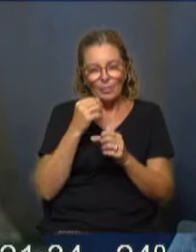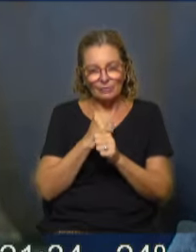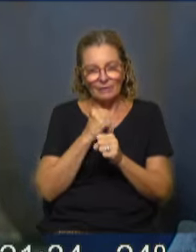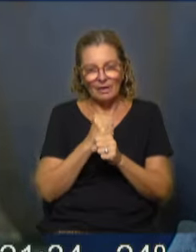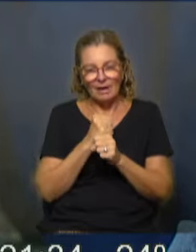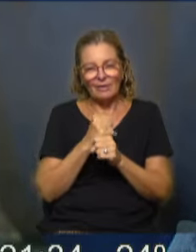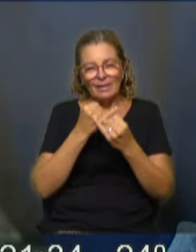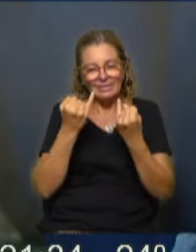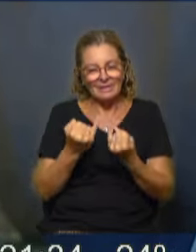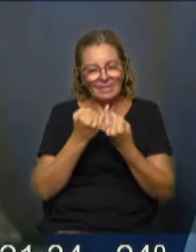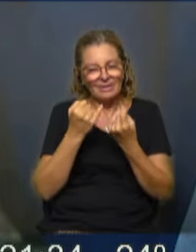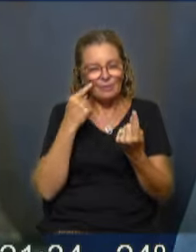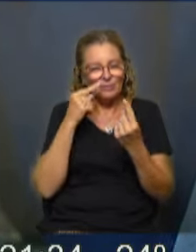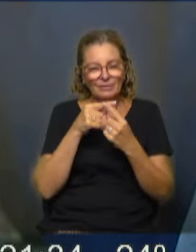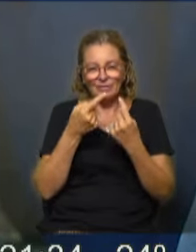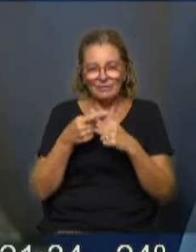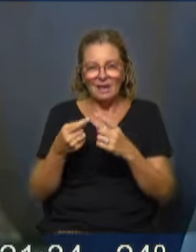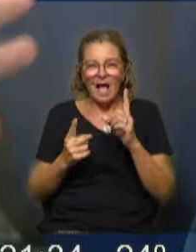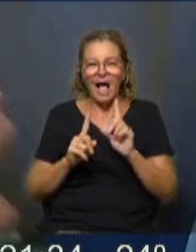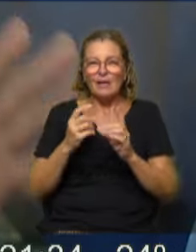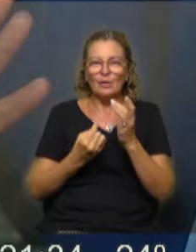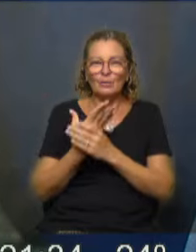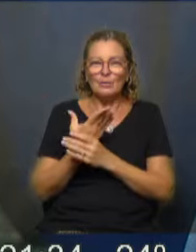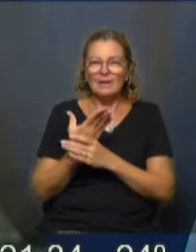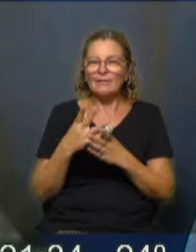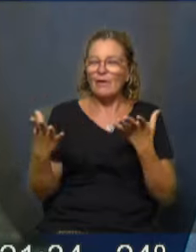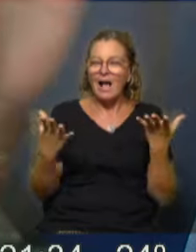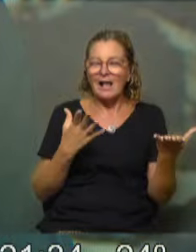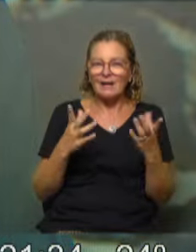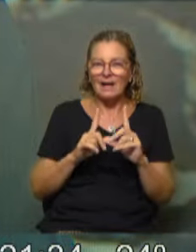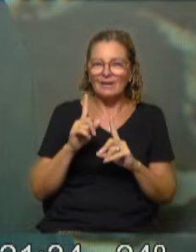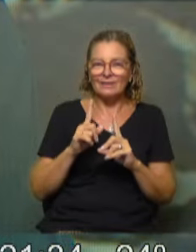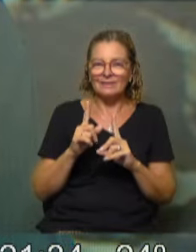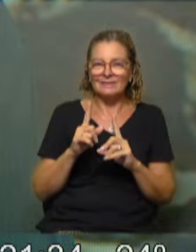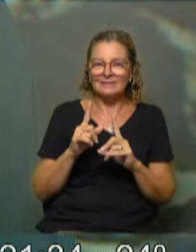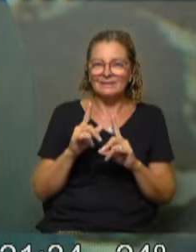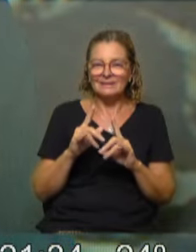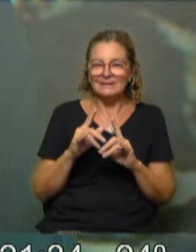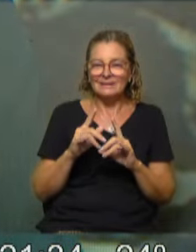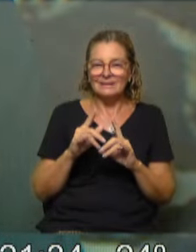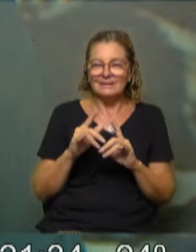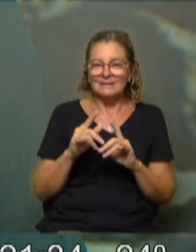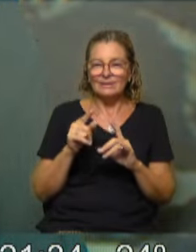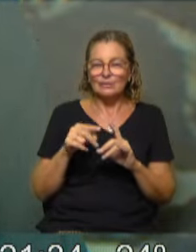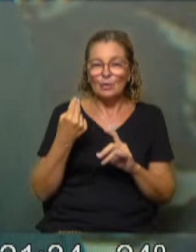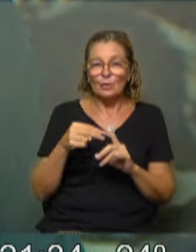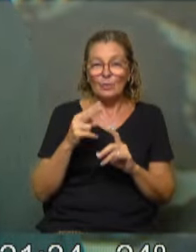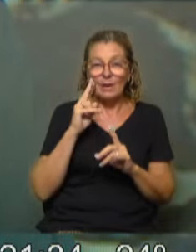¿O cada día es un desafío? ¿Cada día es algo nuevo? ¿Cada día es una decisión que tomás? Ya quisieran ellas. Yo nunca vi